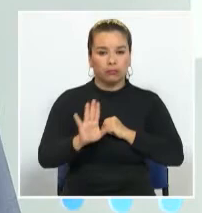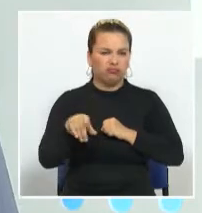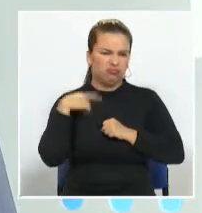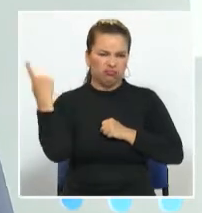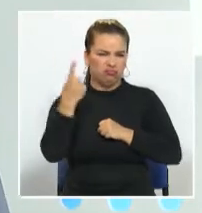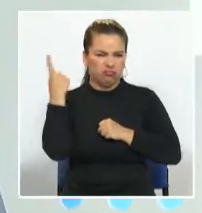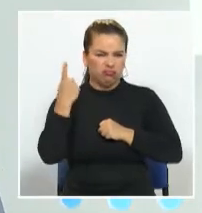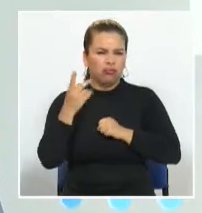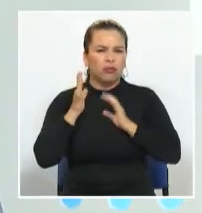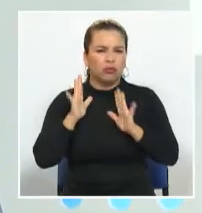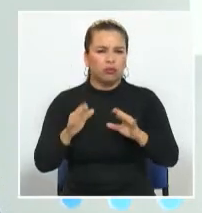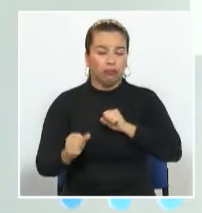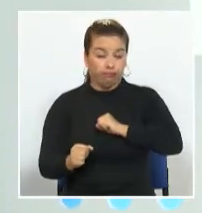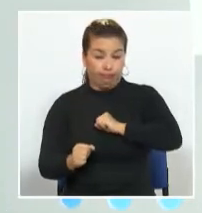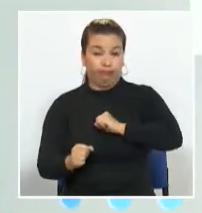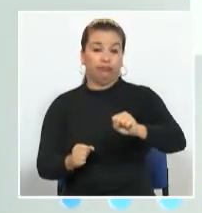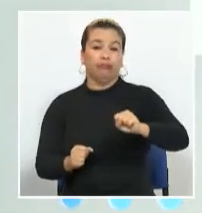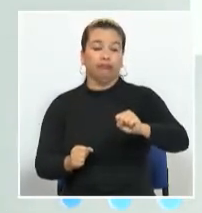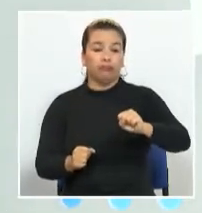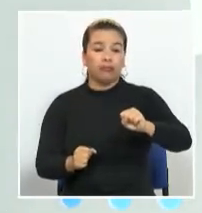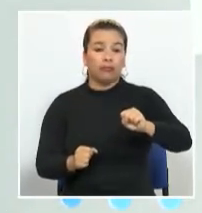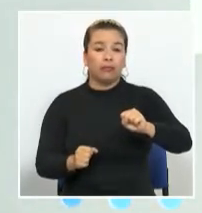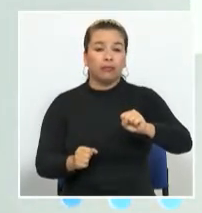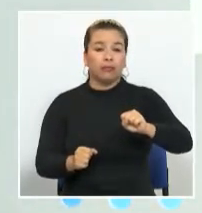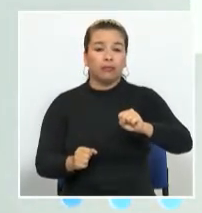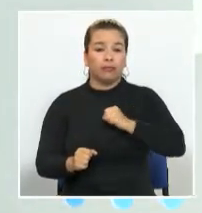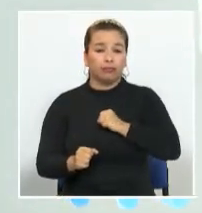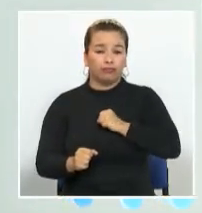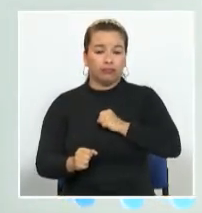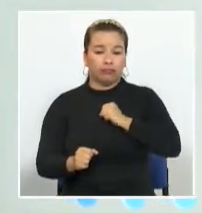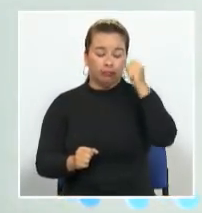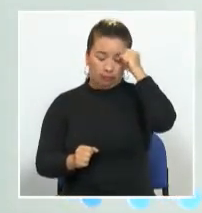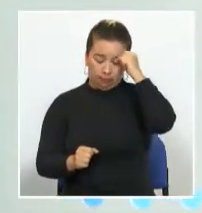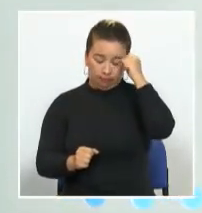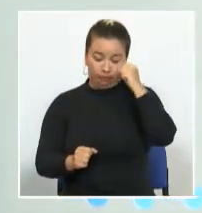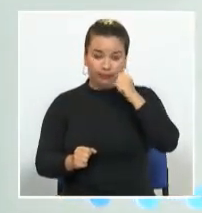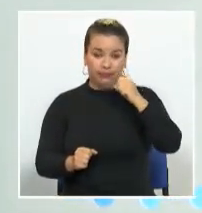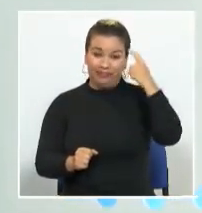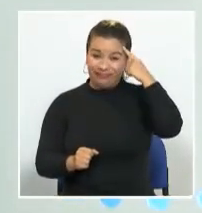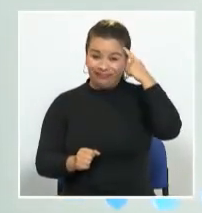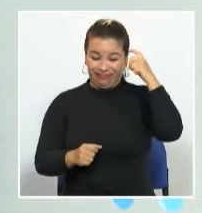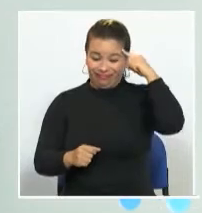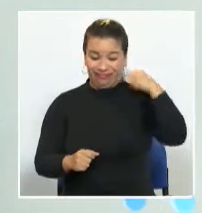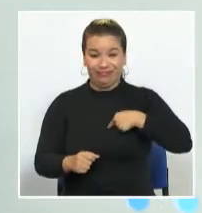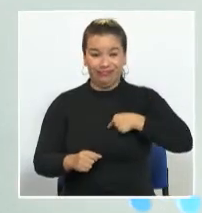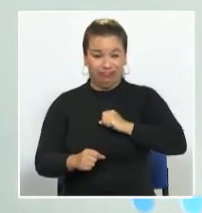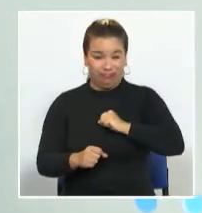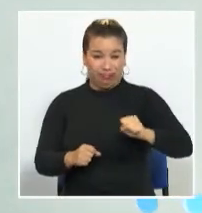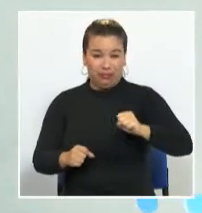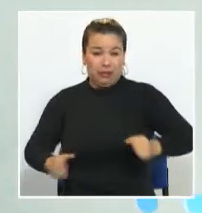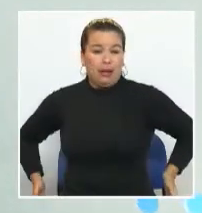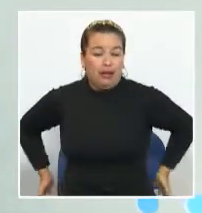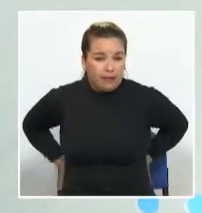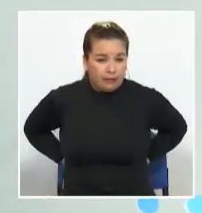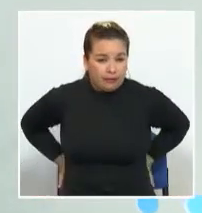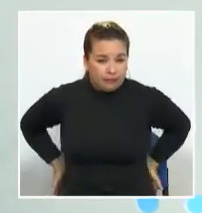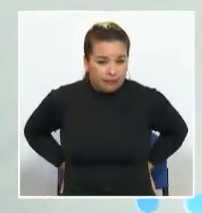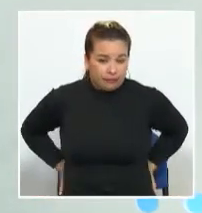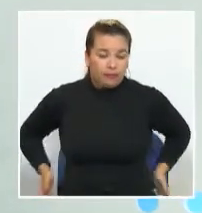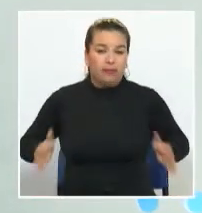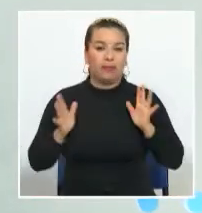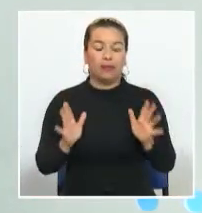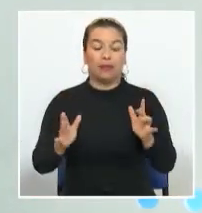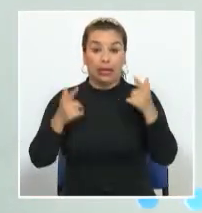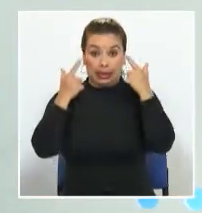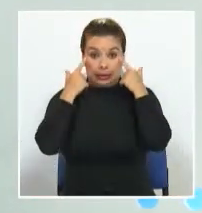es decir, los infartos, los derrames, las enfermedades de los riñones, las enfermedades de la